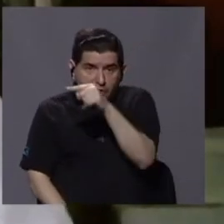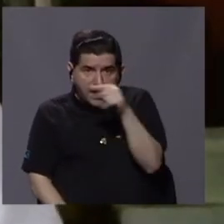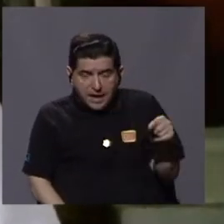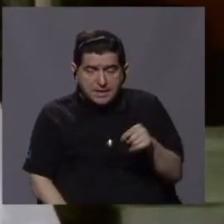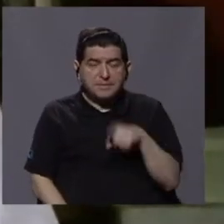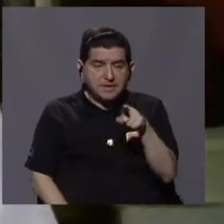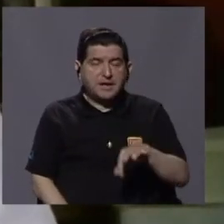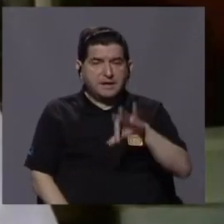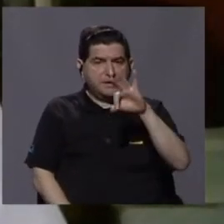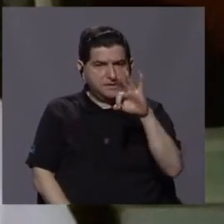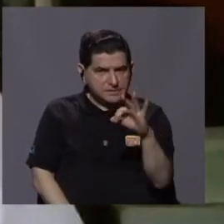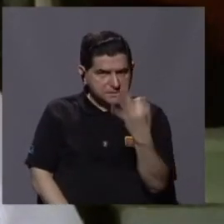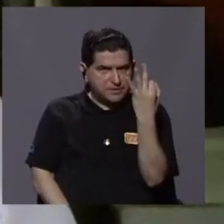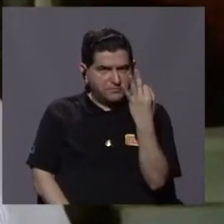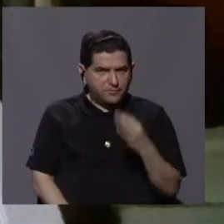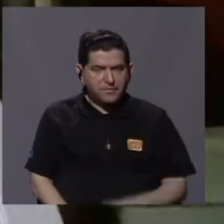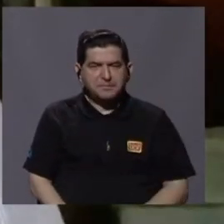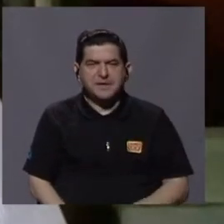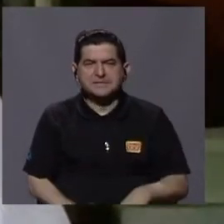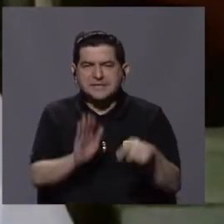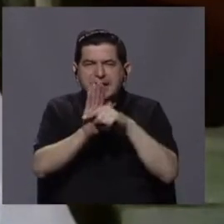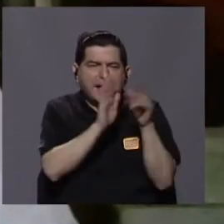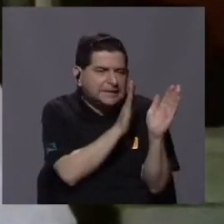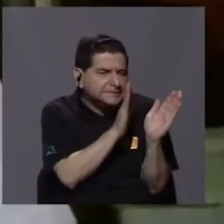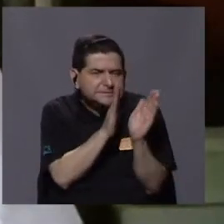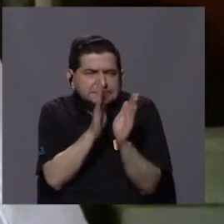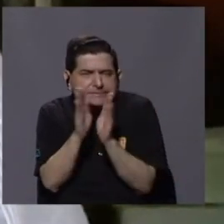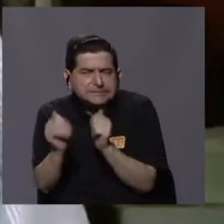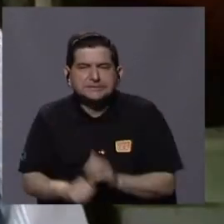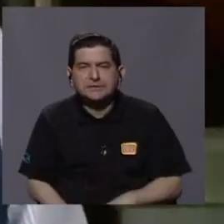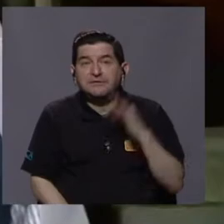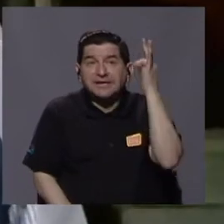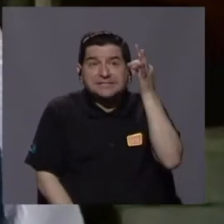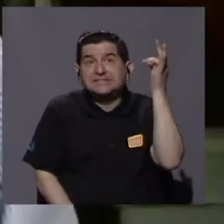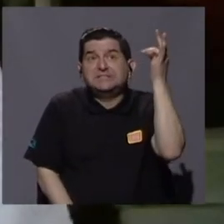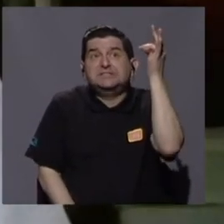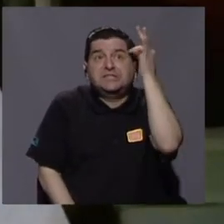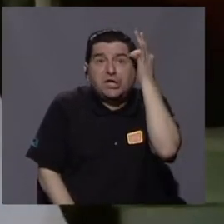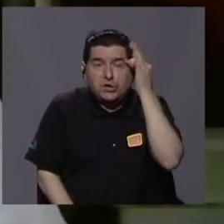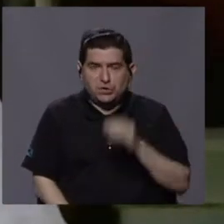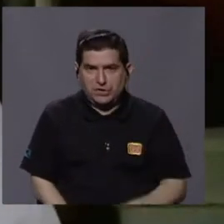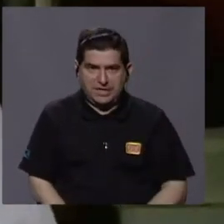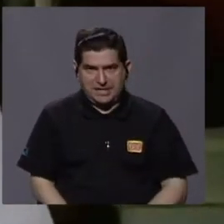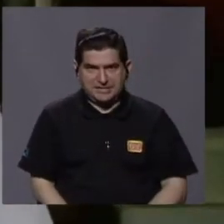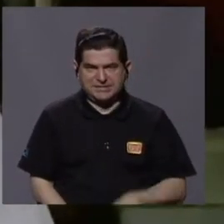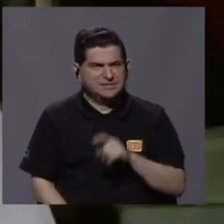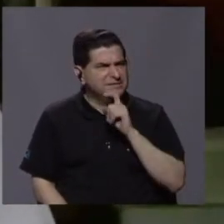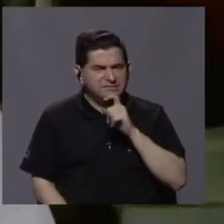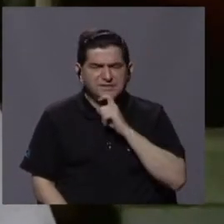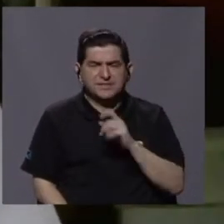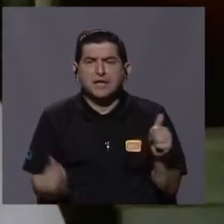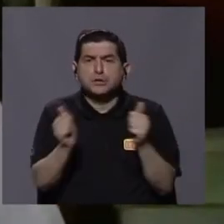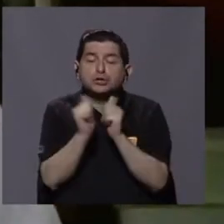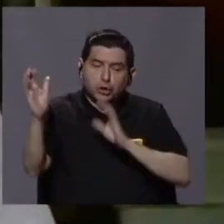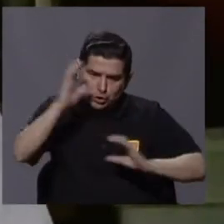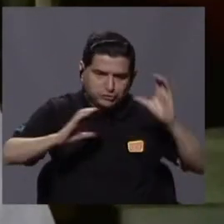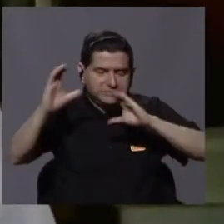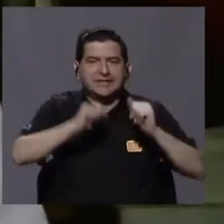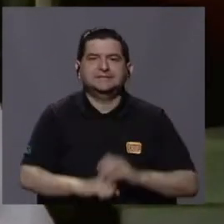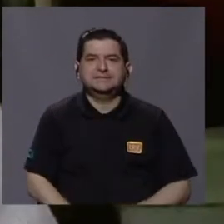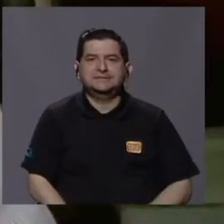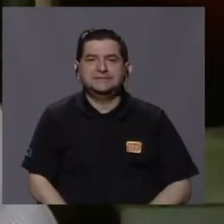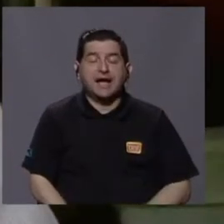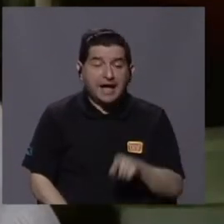expresiones conspiración alex estas estas teorías traídas de los cabellos es con la ciencia como el conocimiento